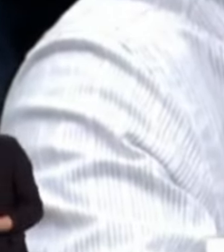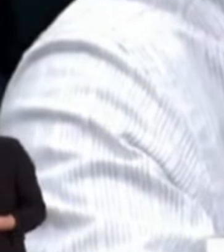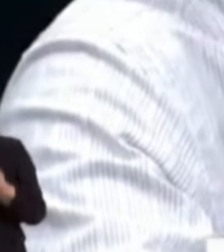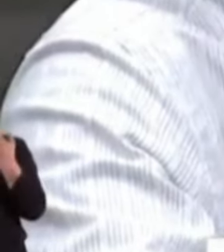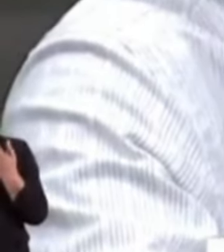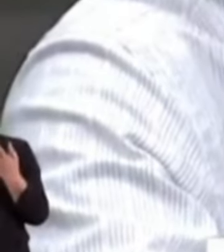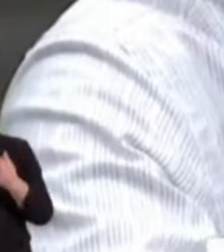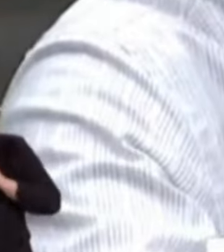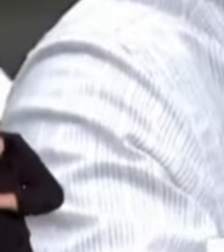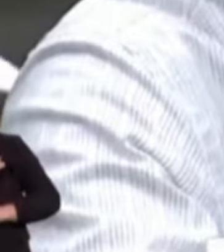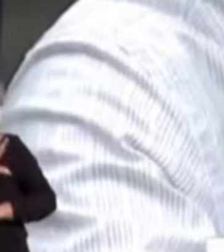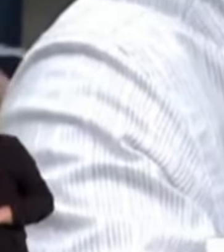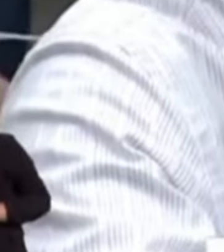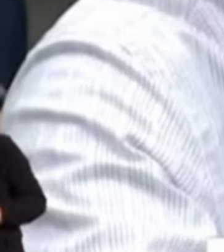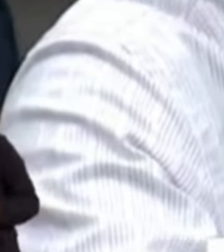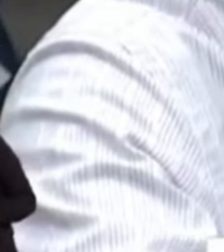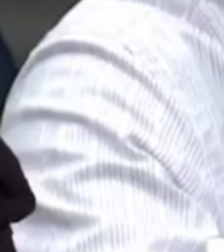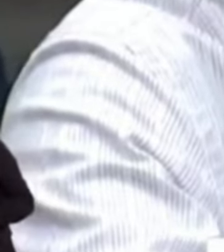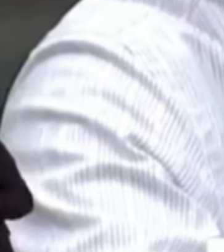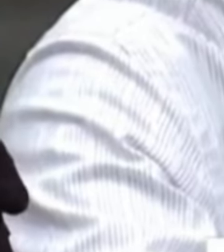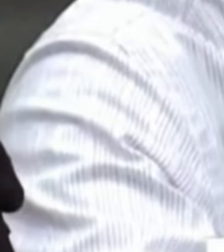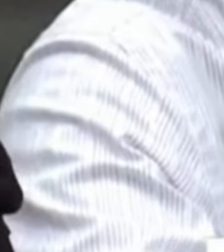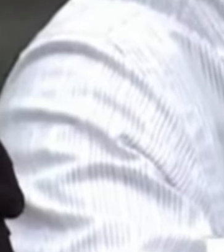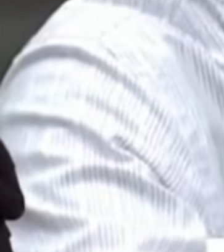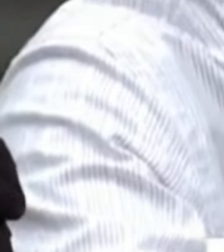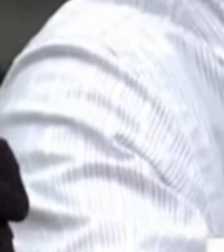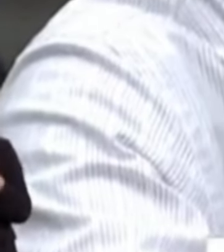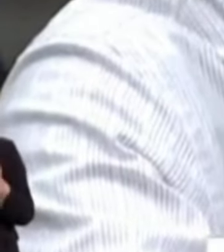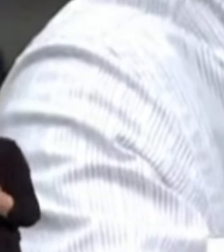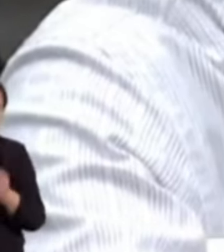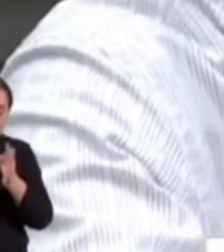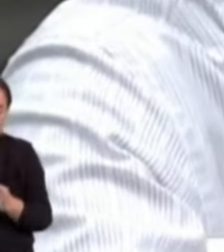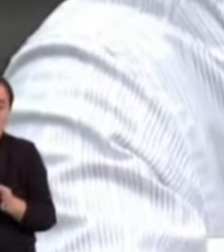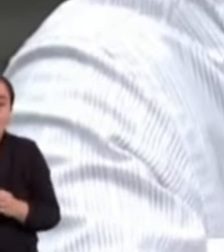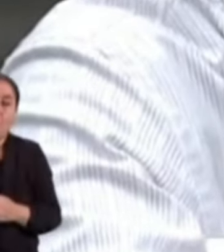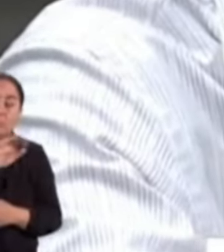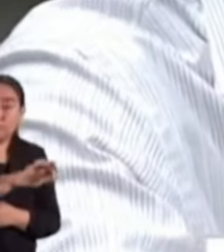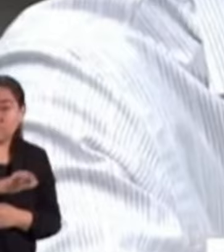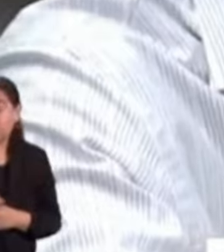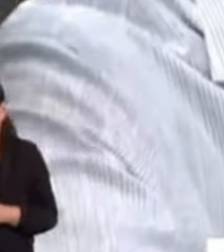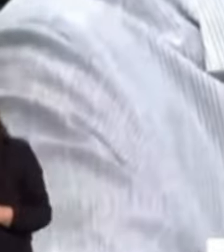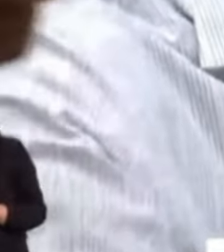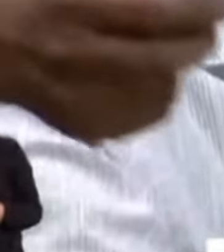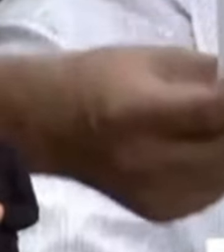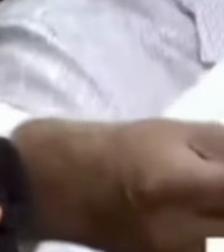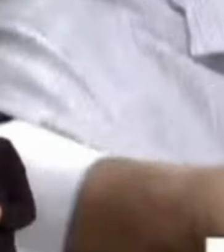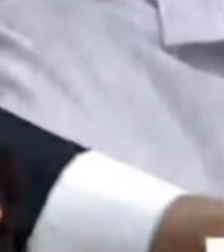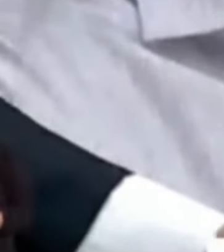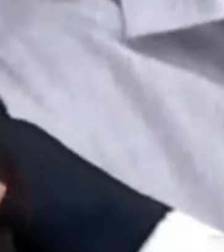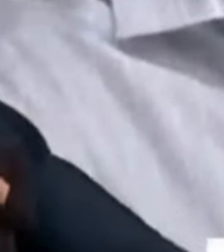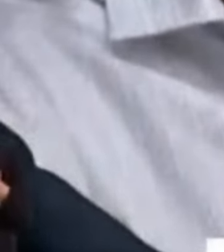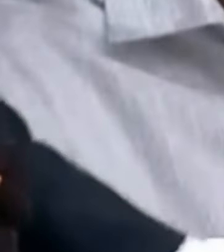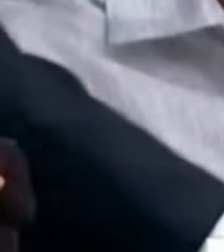de circuitos, competencia en materia de los tribunales colegiados de circuito, de apelación y juzgados de distrito.